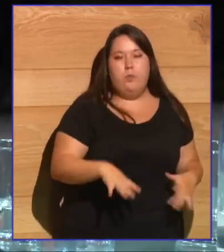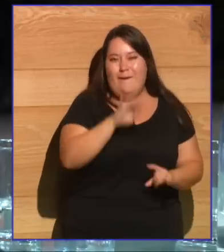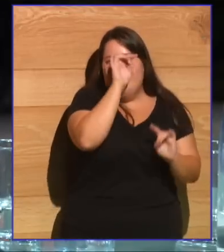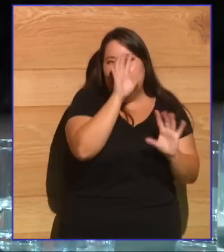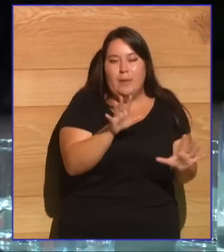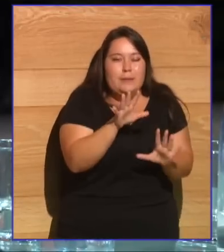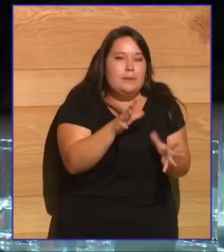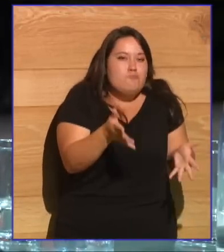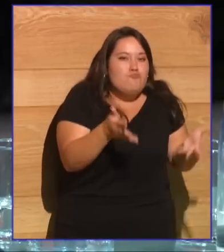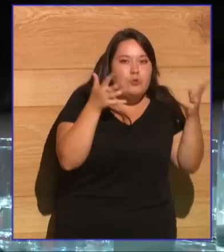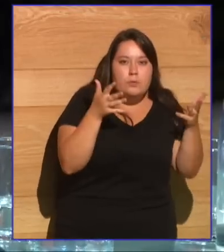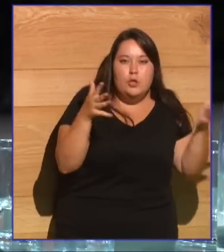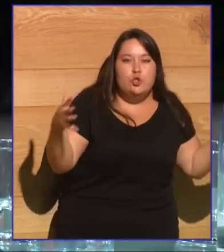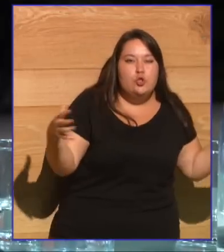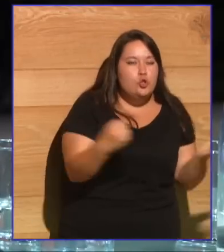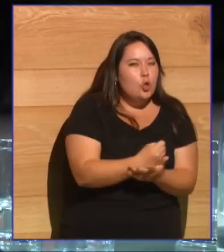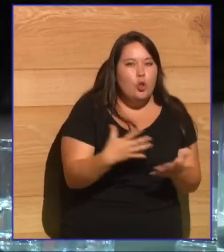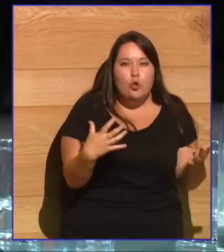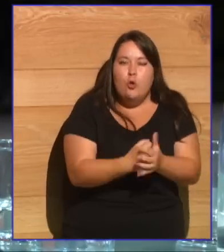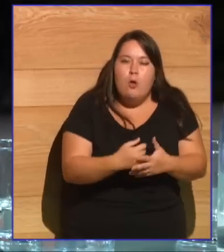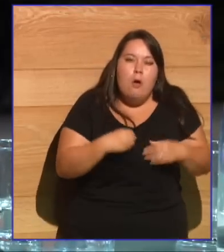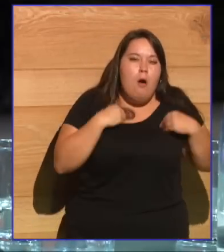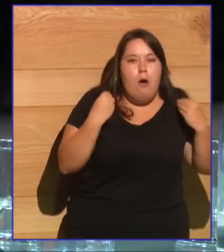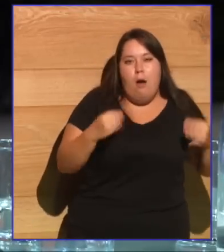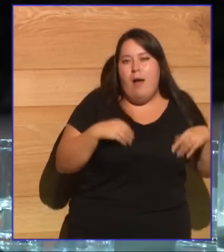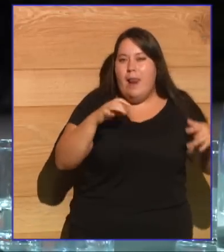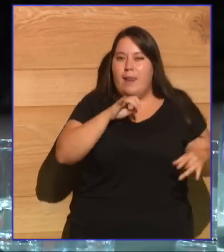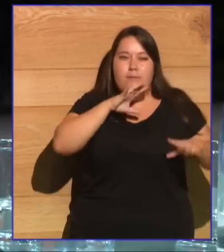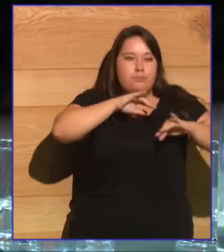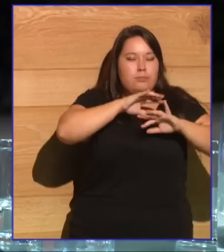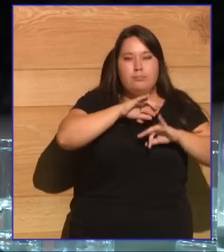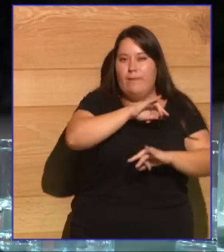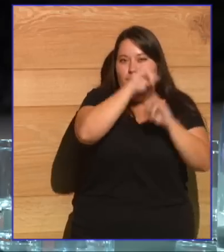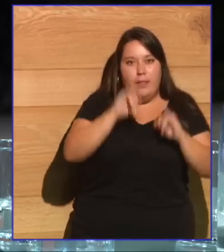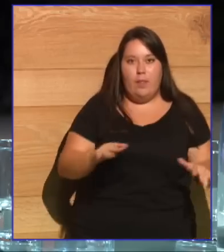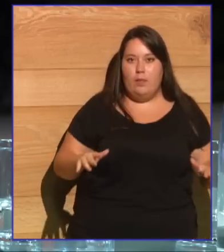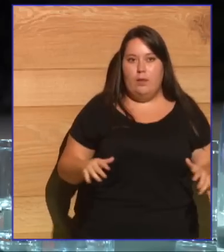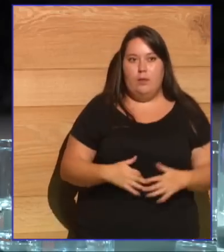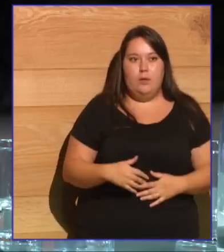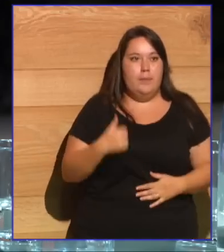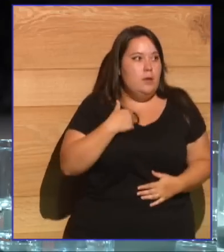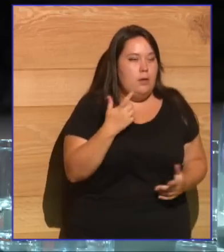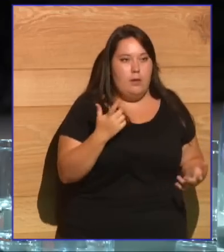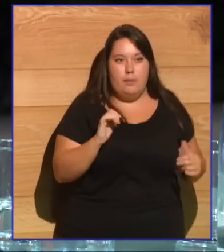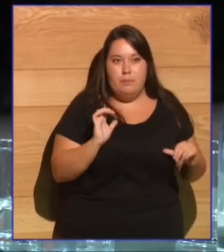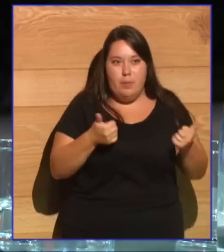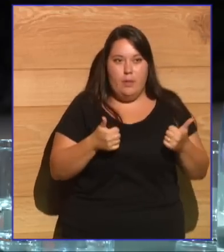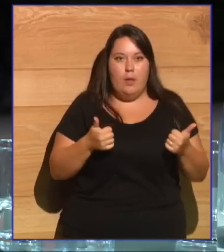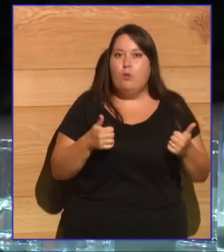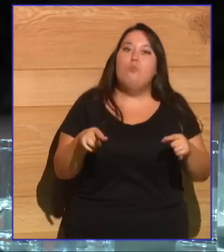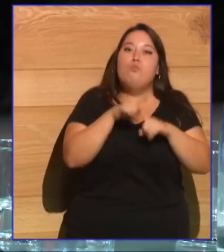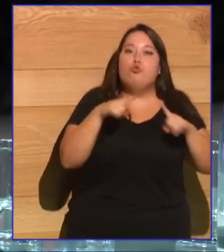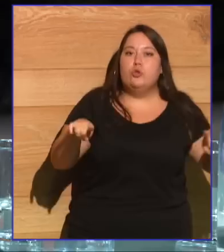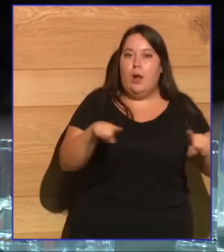esa película me flipa este es que es todo es que es puro goce pura pura alegría es que a mí me vuelve y me vuelve loco empieza empieza ya con un